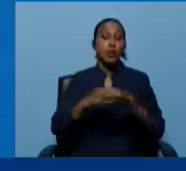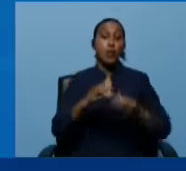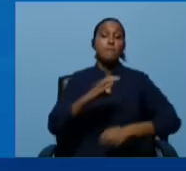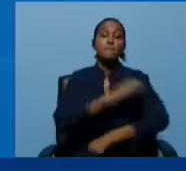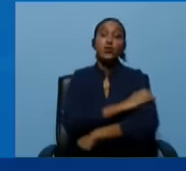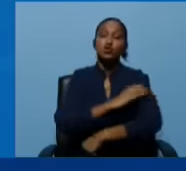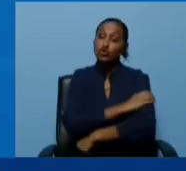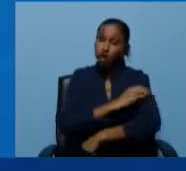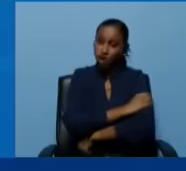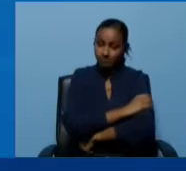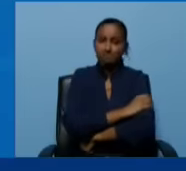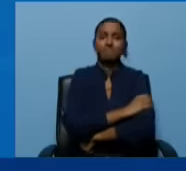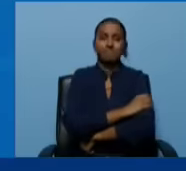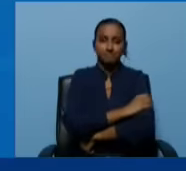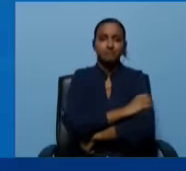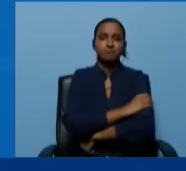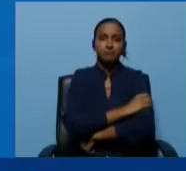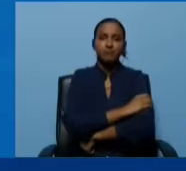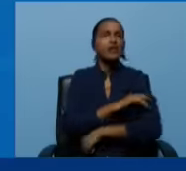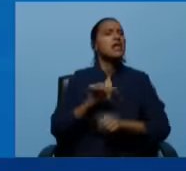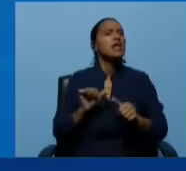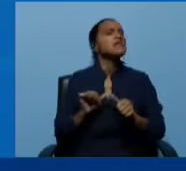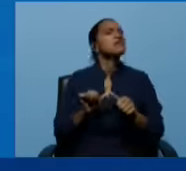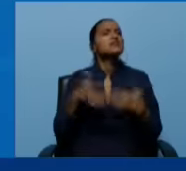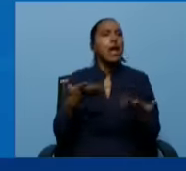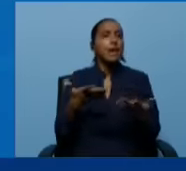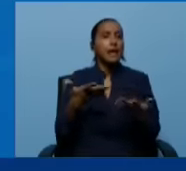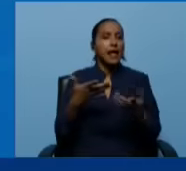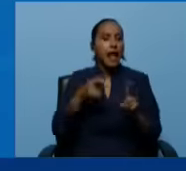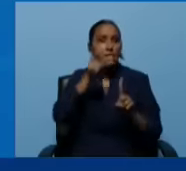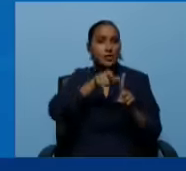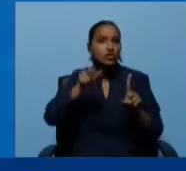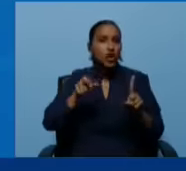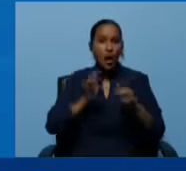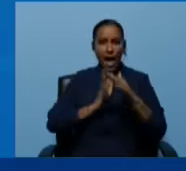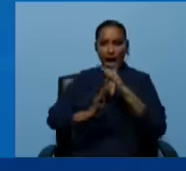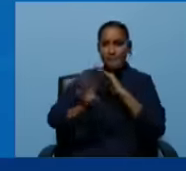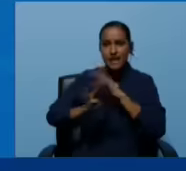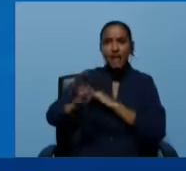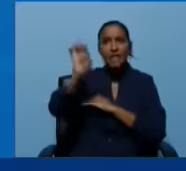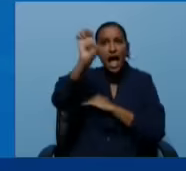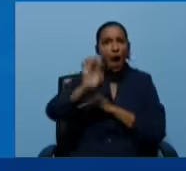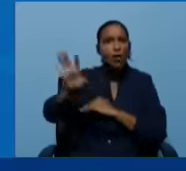llamar ultranacionalistas y persiguen a los migrantes en Europa.